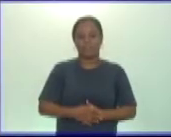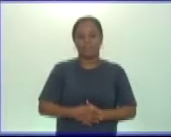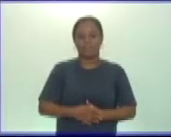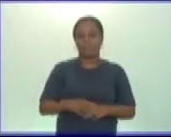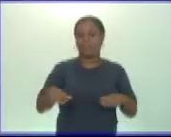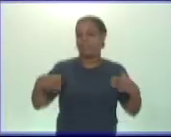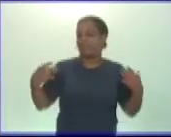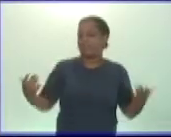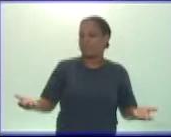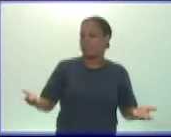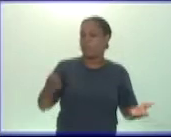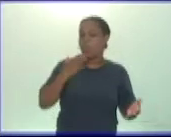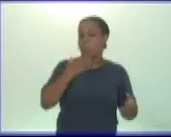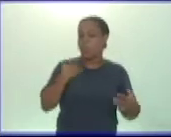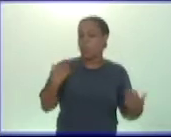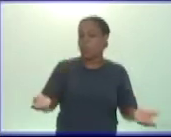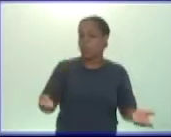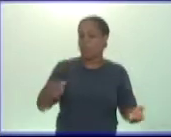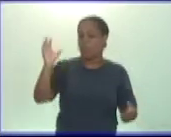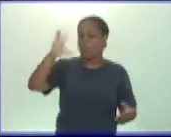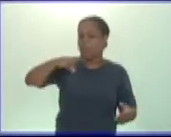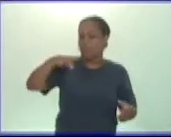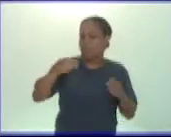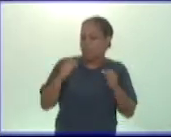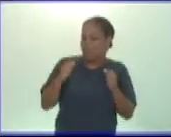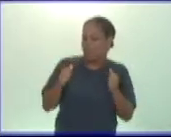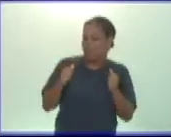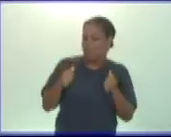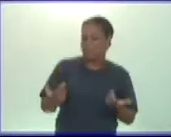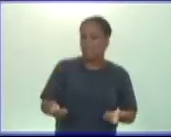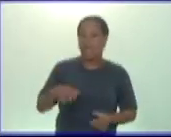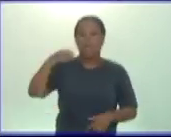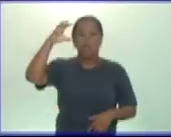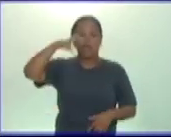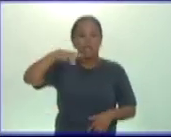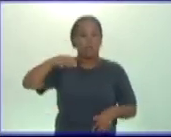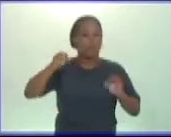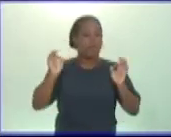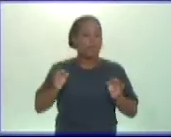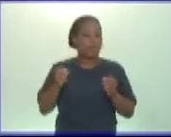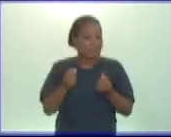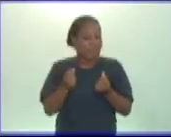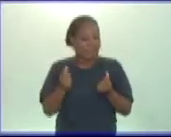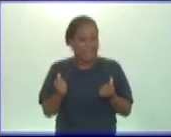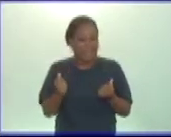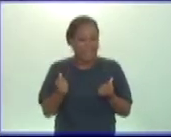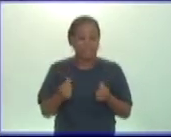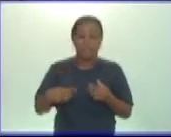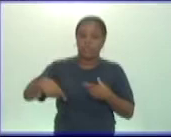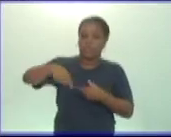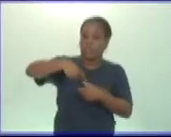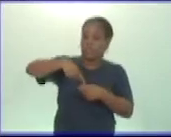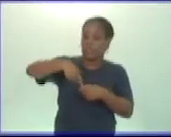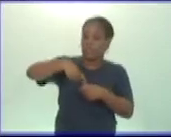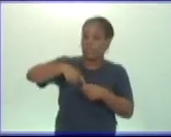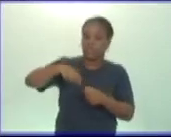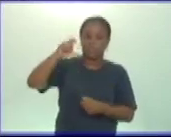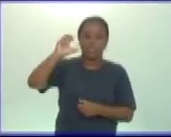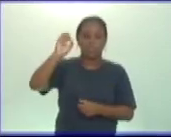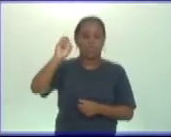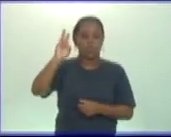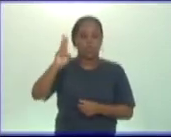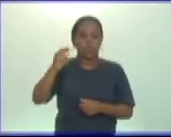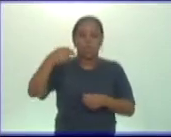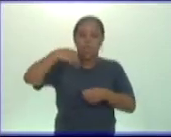Causas de la lluvia ácida. En general, la lluvia siempre es ácida debido a la disolución del dióxido de carbono en el